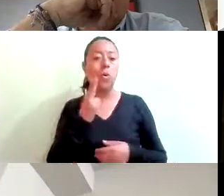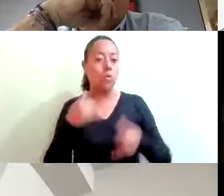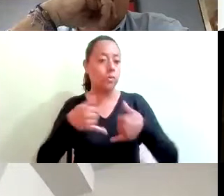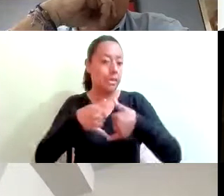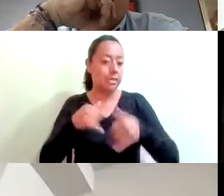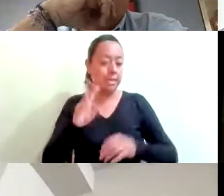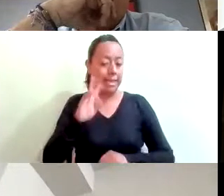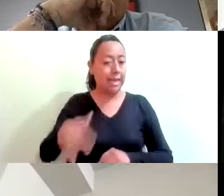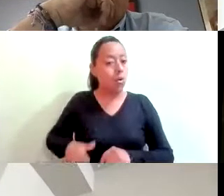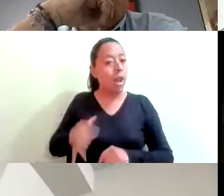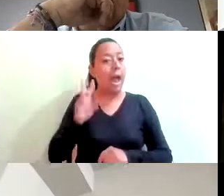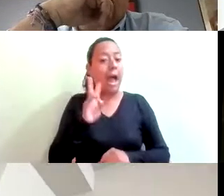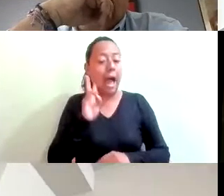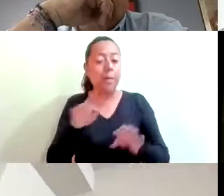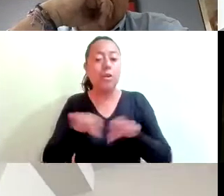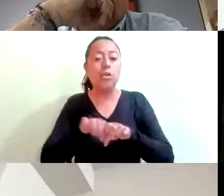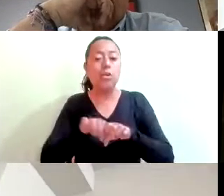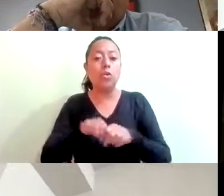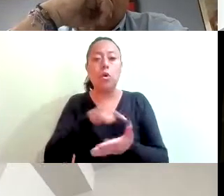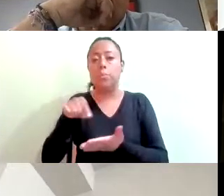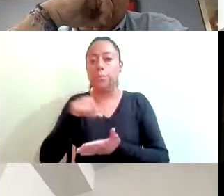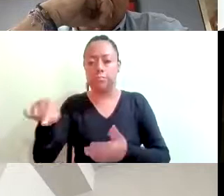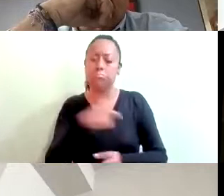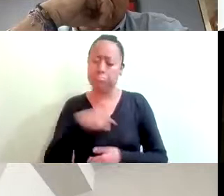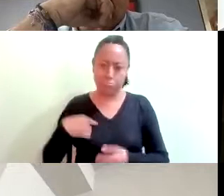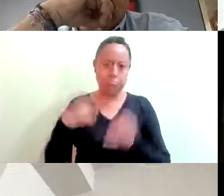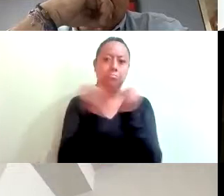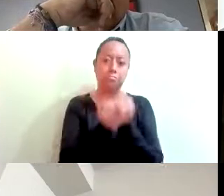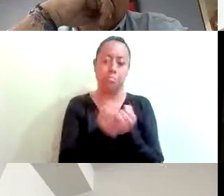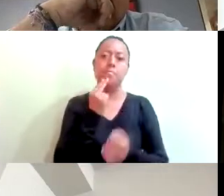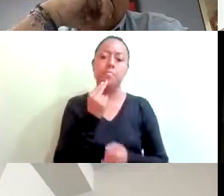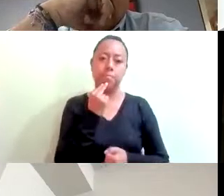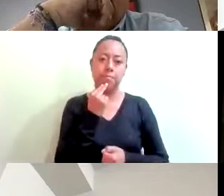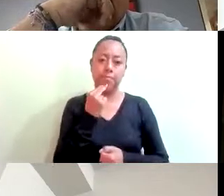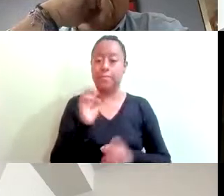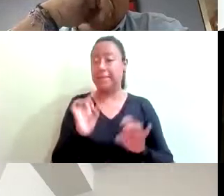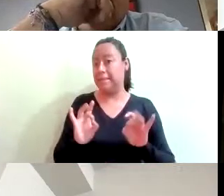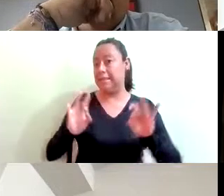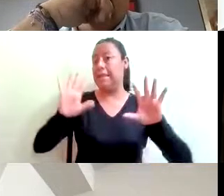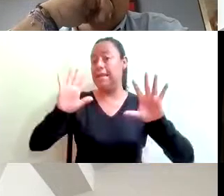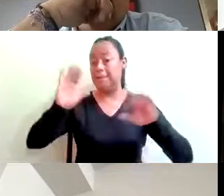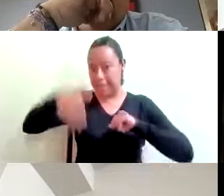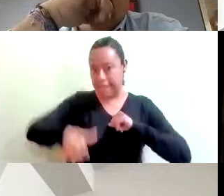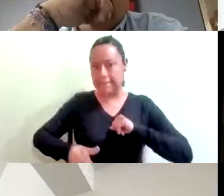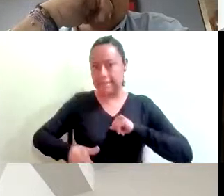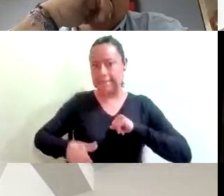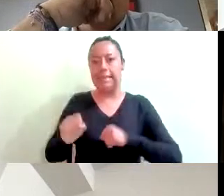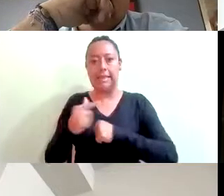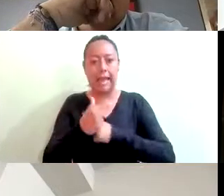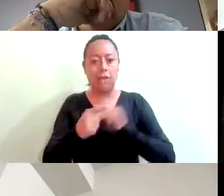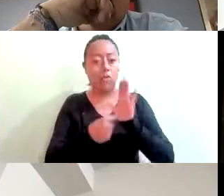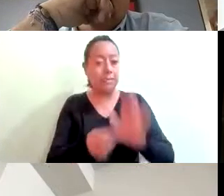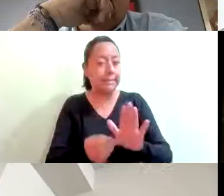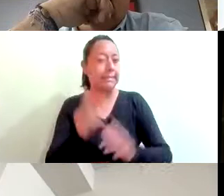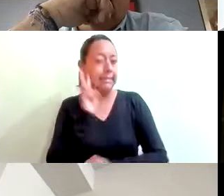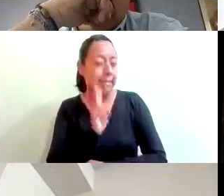mismos lo utilizamos cuando manejamos. Entonces, de ocurrir cualquier accidente y se compruebe que estaba